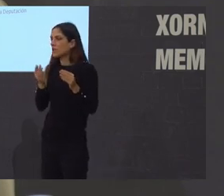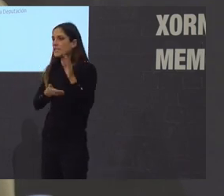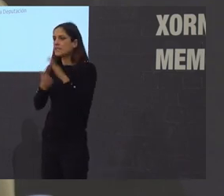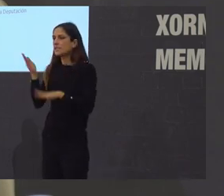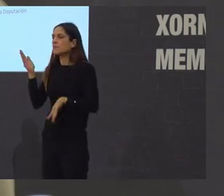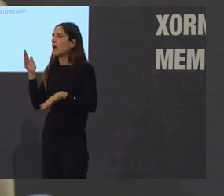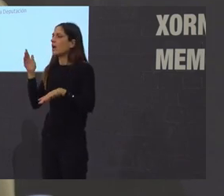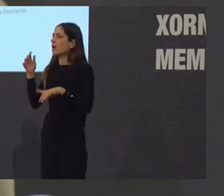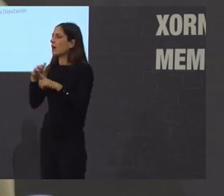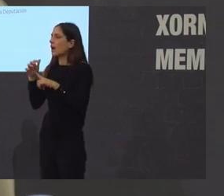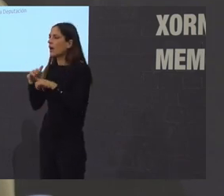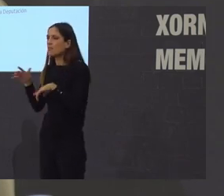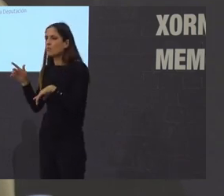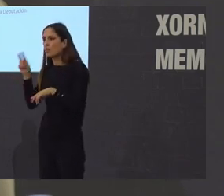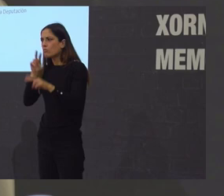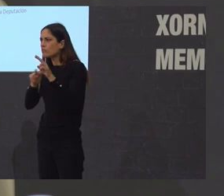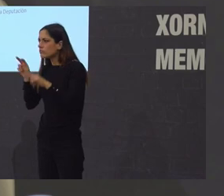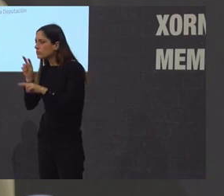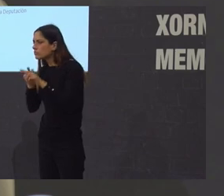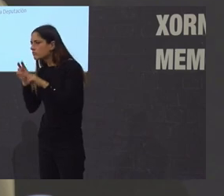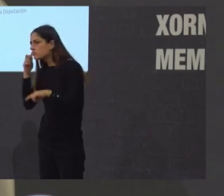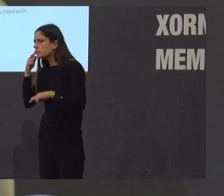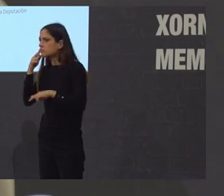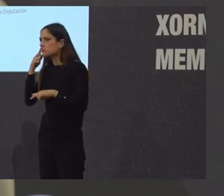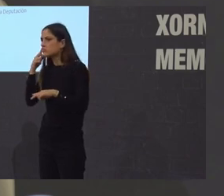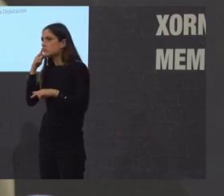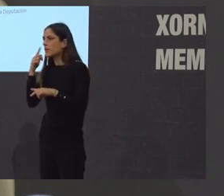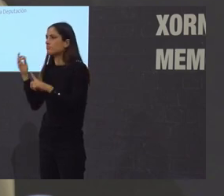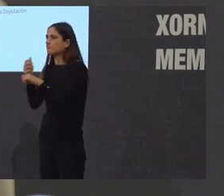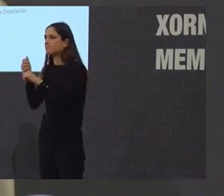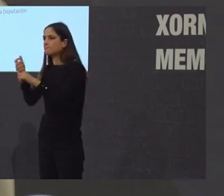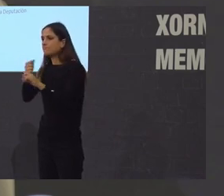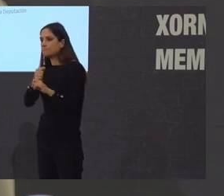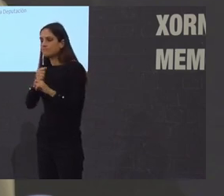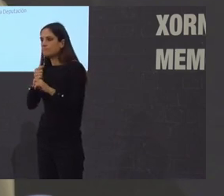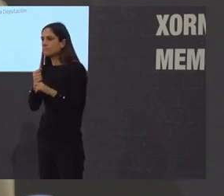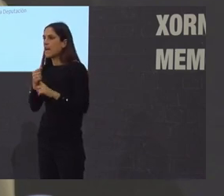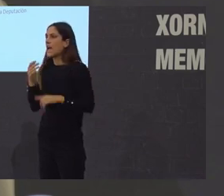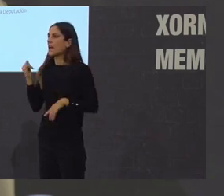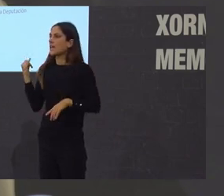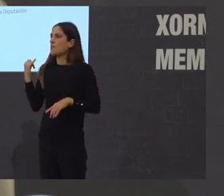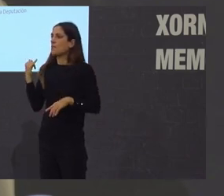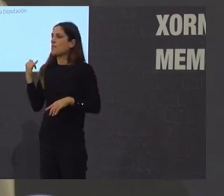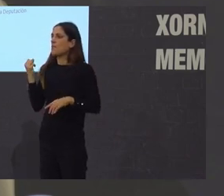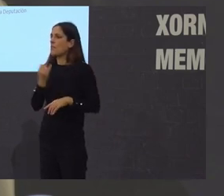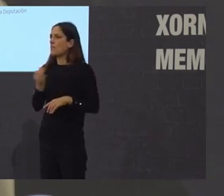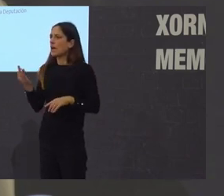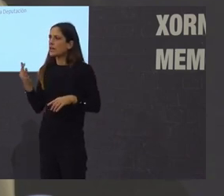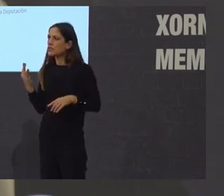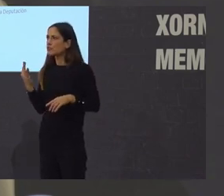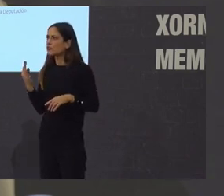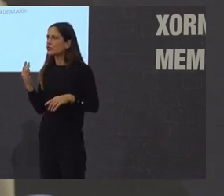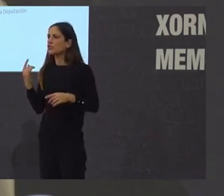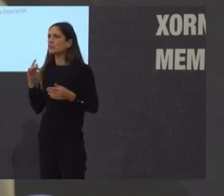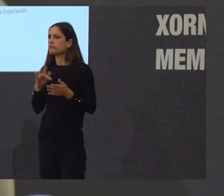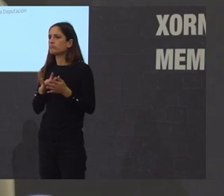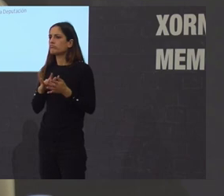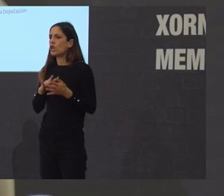buscar a republicanos a rejonearlos. Había varios toreros y